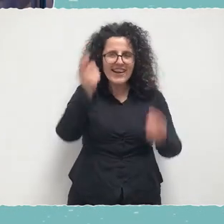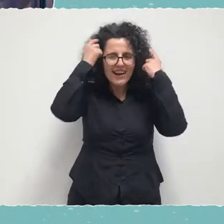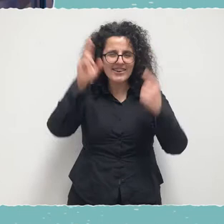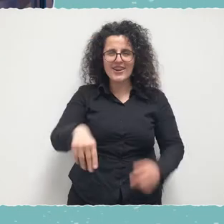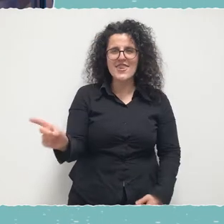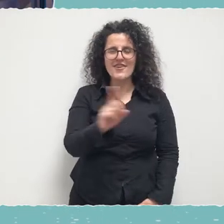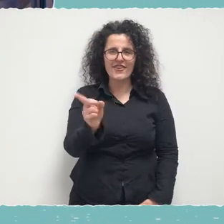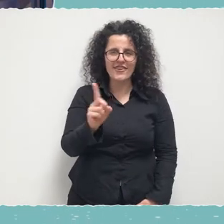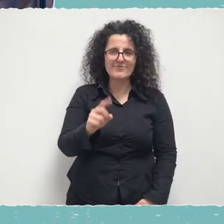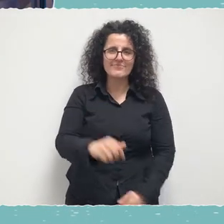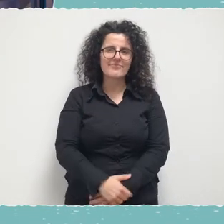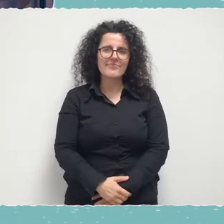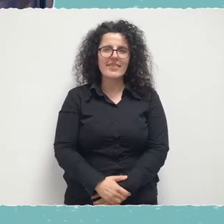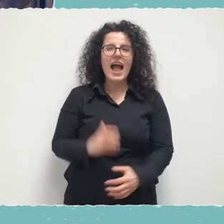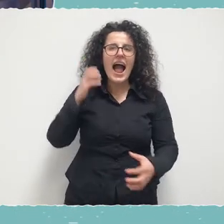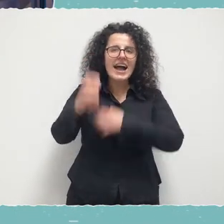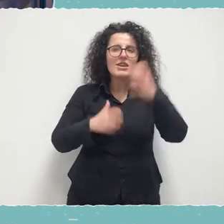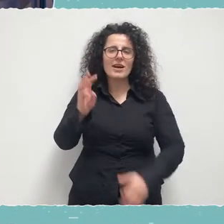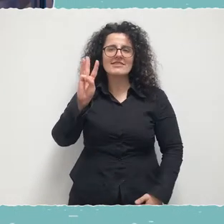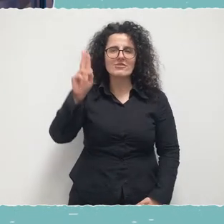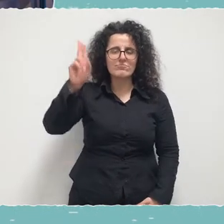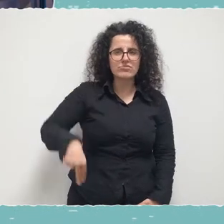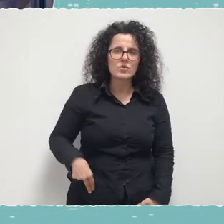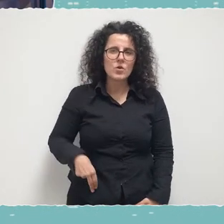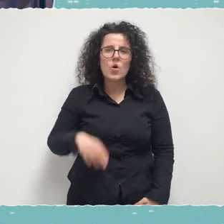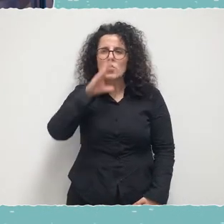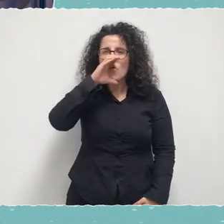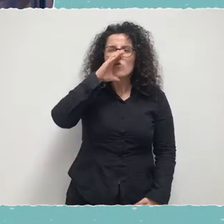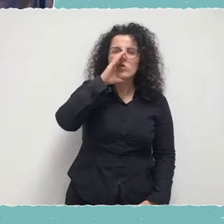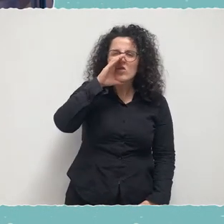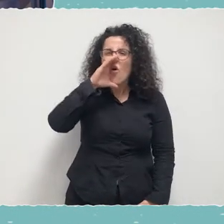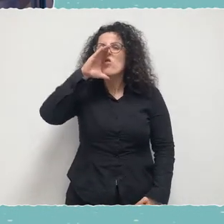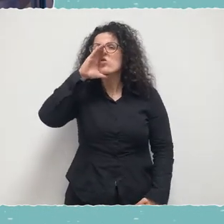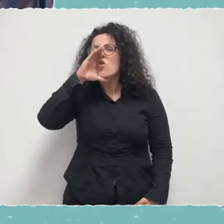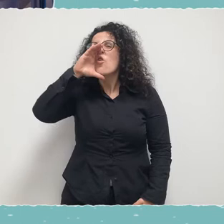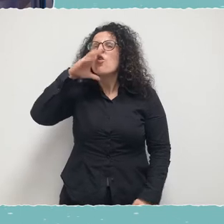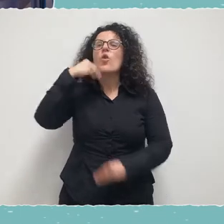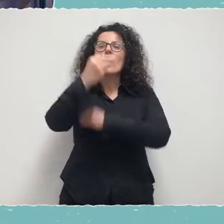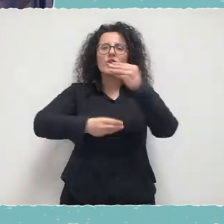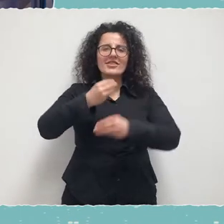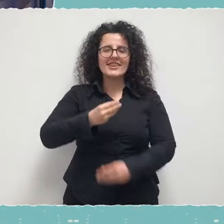Non son os chivos. Non. Son tres animais que fan...